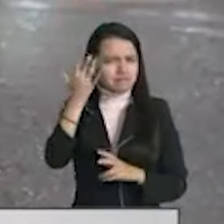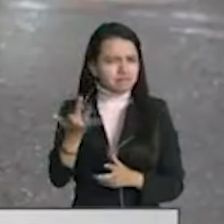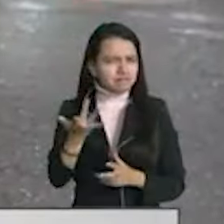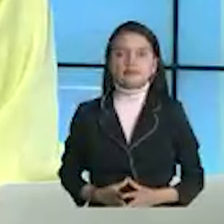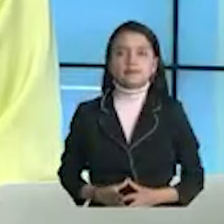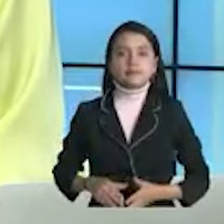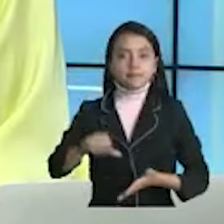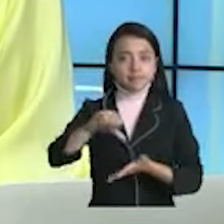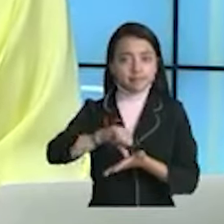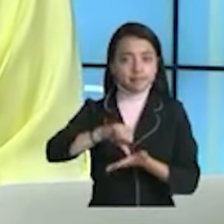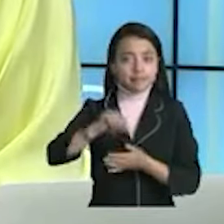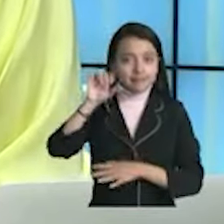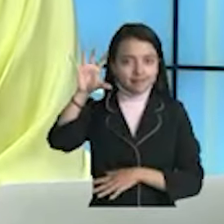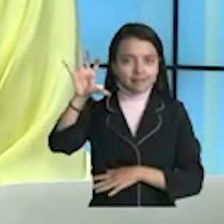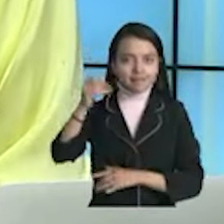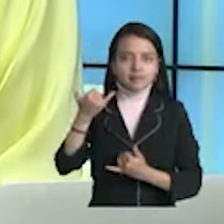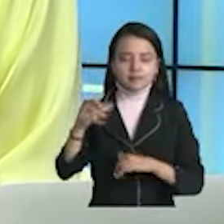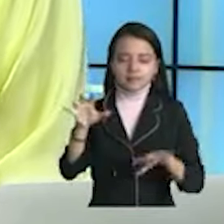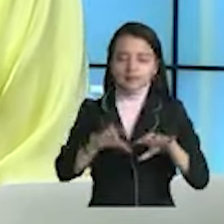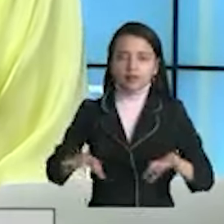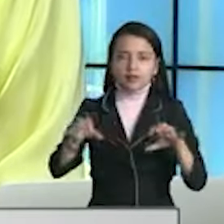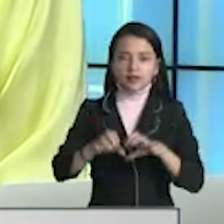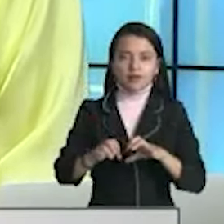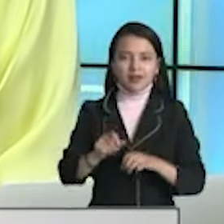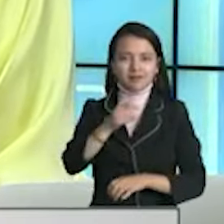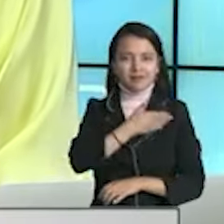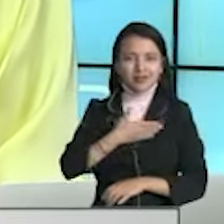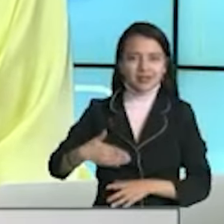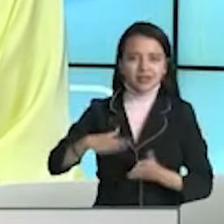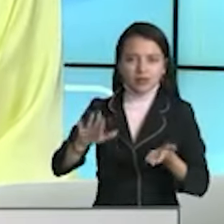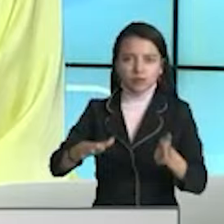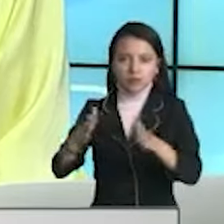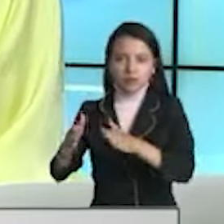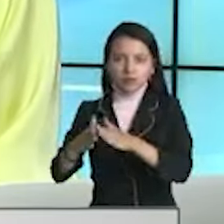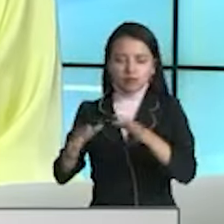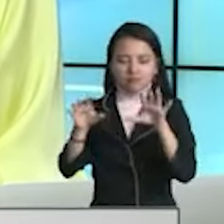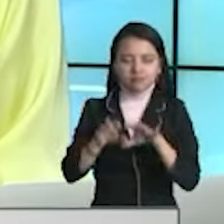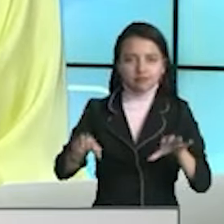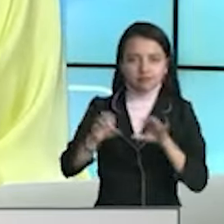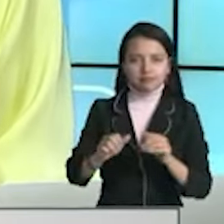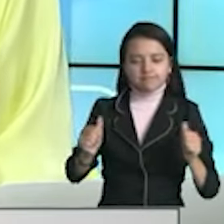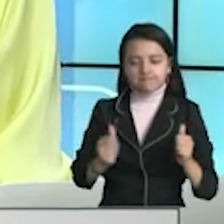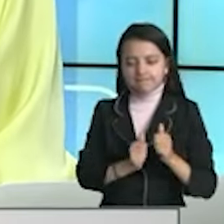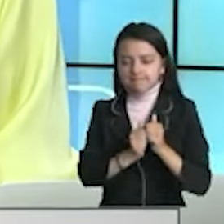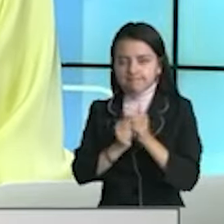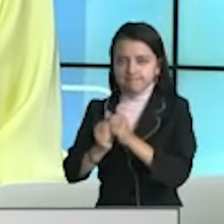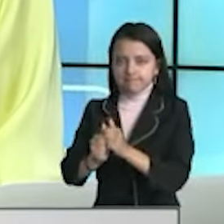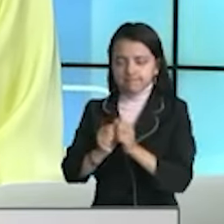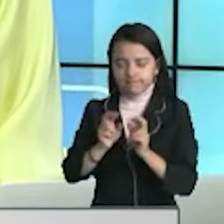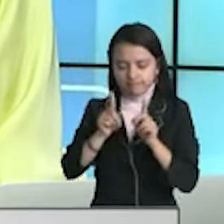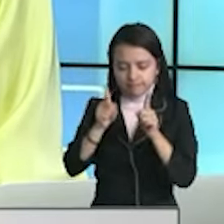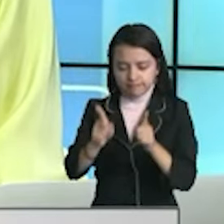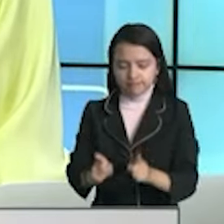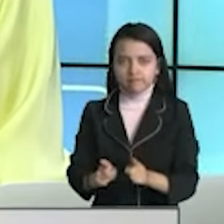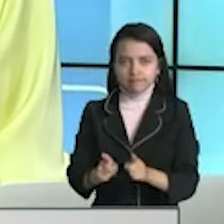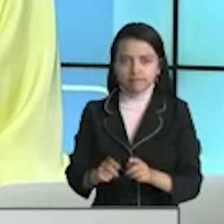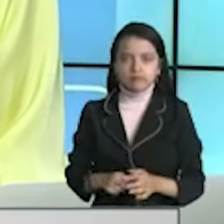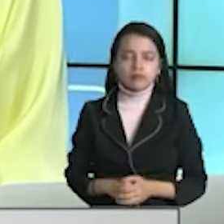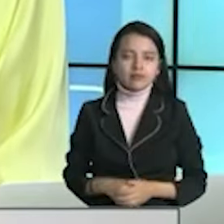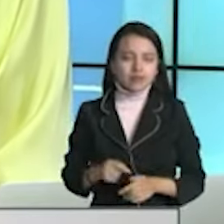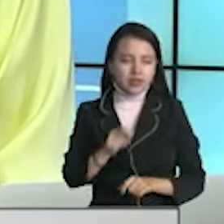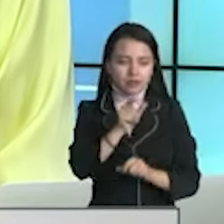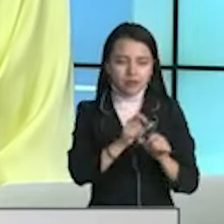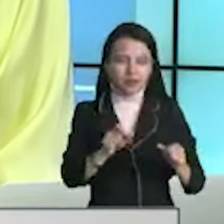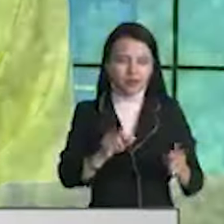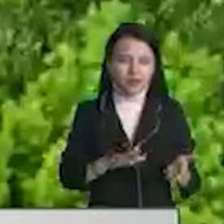accidente. En Irán comenzaron los actos fúnebres del presidente Ibrahim Raisi y el resto de los miembros del gobierno que murieron en el accidente